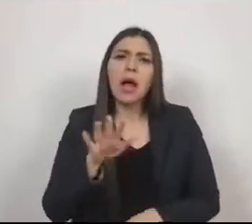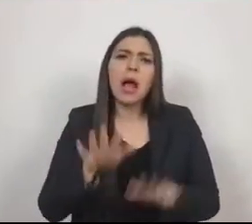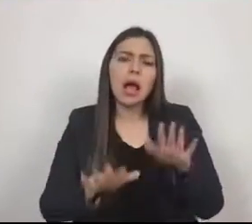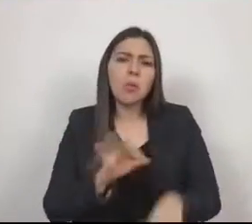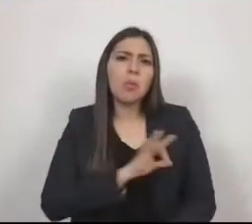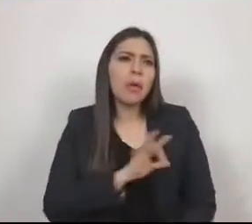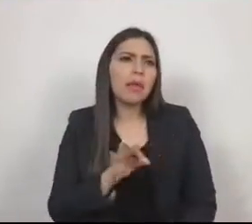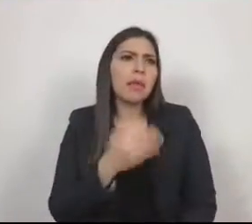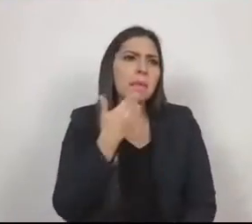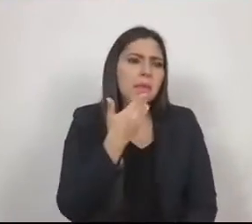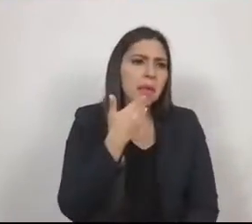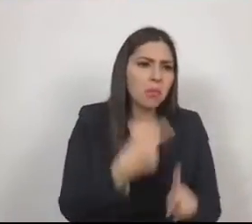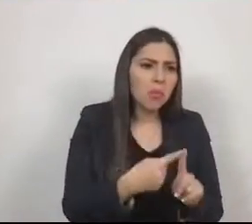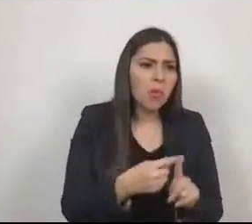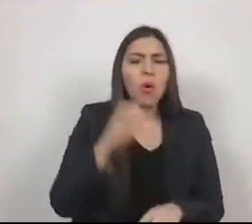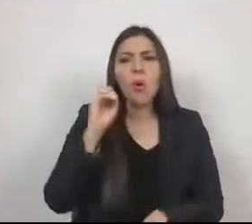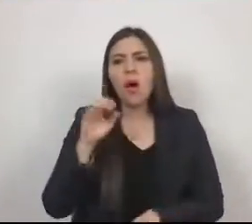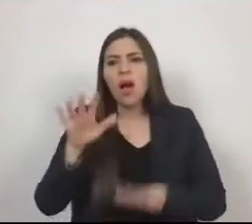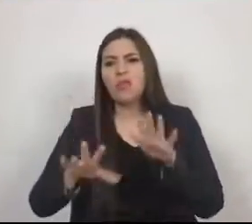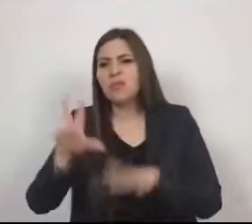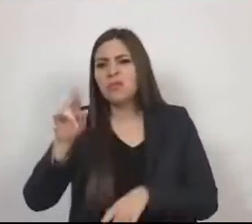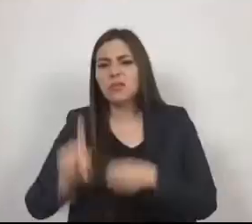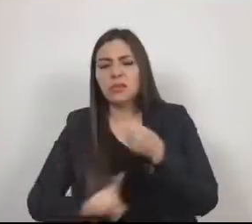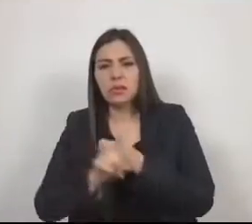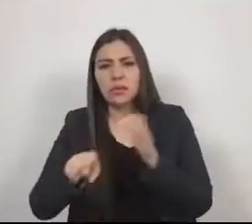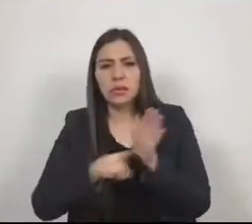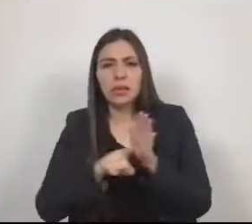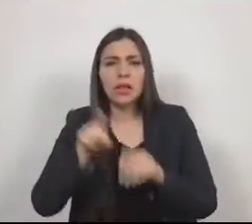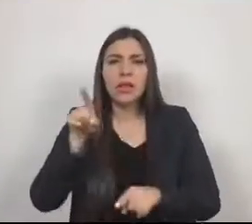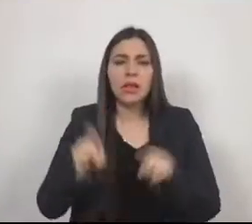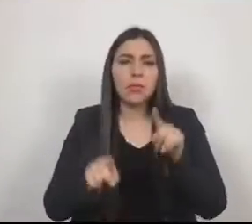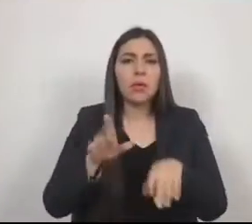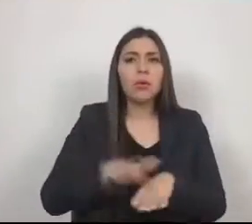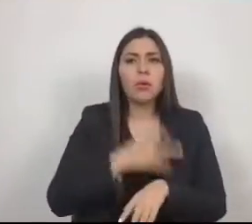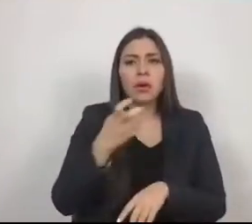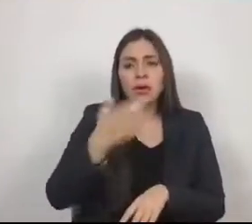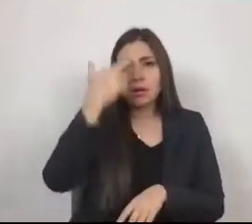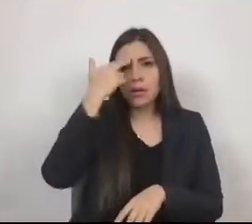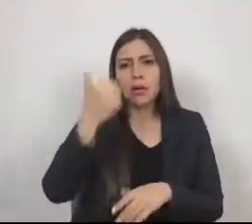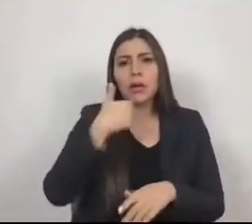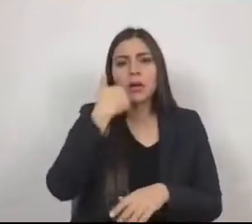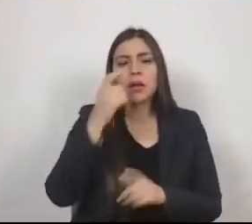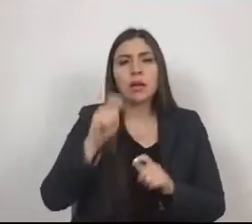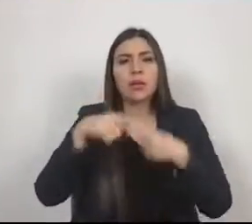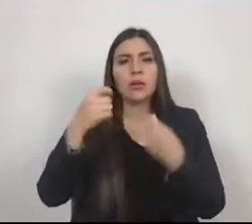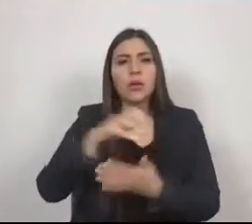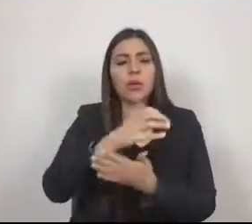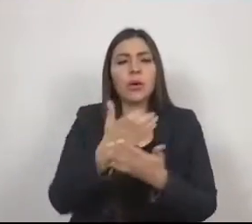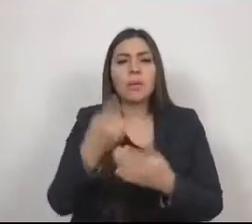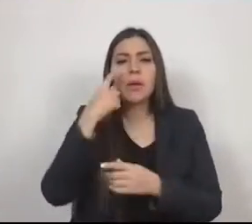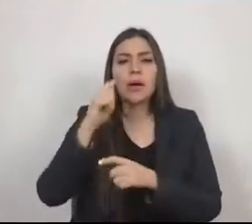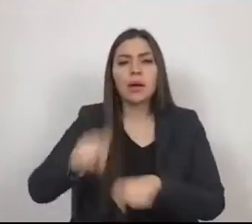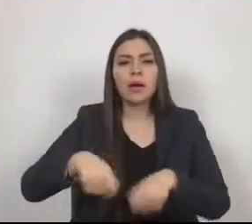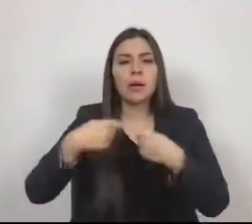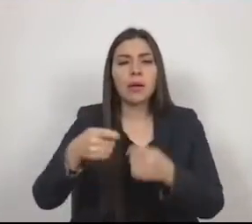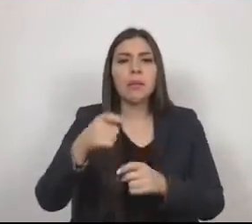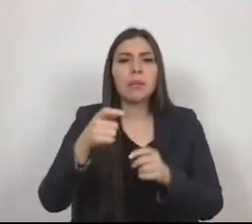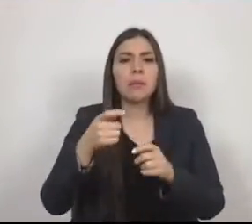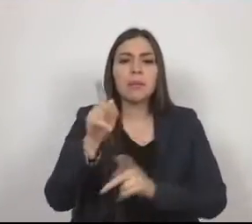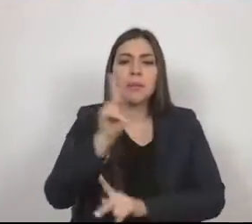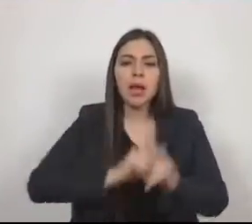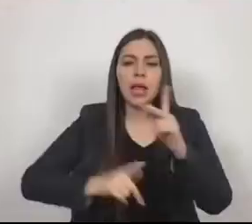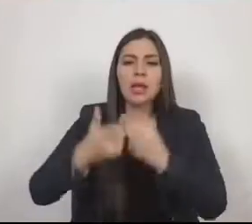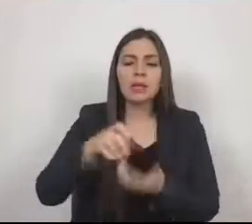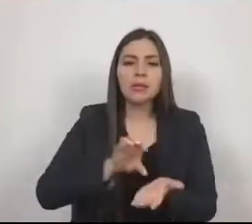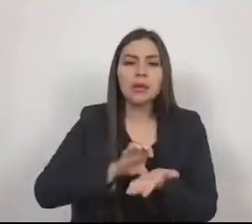perjudicial, dependiendo de ciertos factores, como la razón por la cual se contrata, la calidad del préstamo, las opciones de pago y su